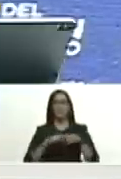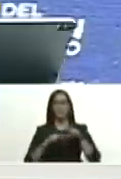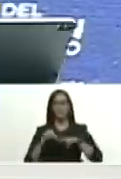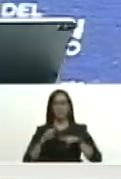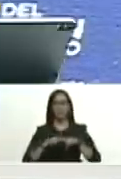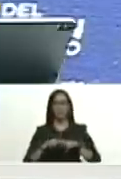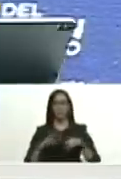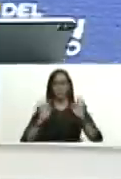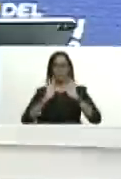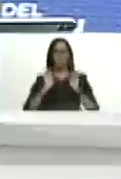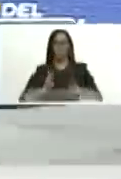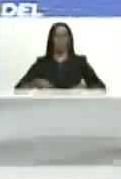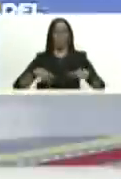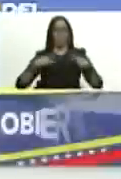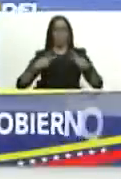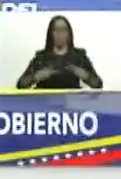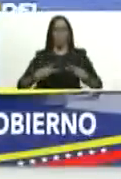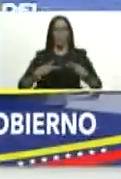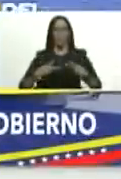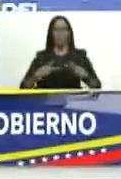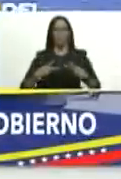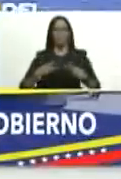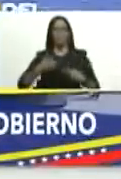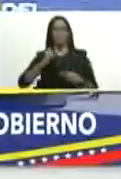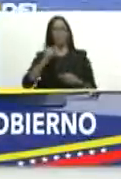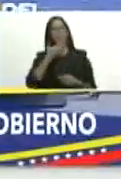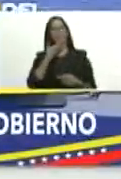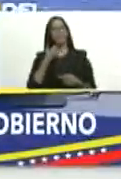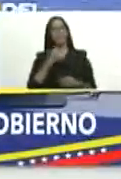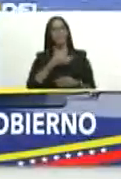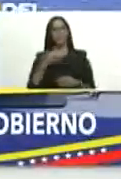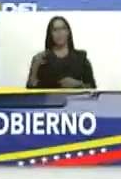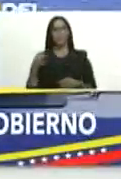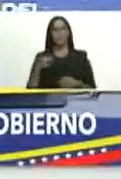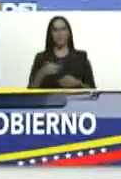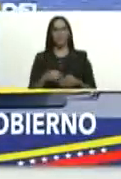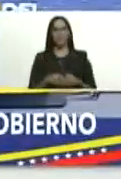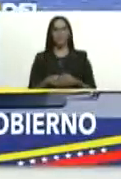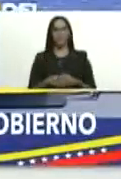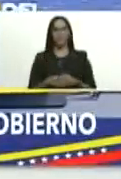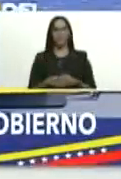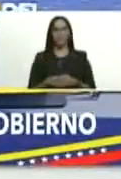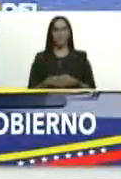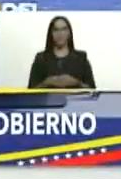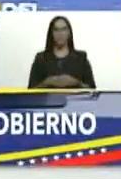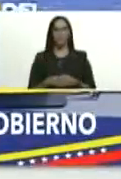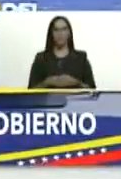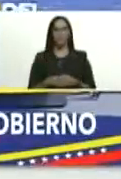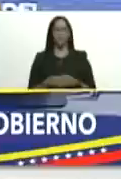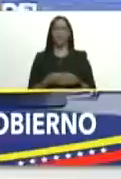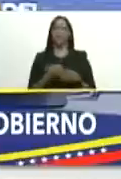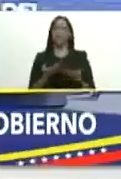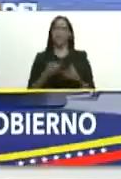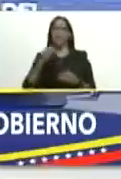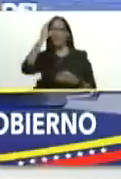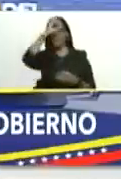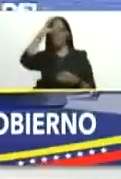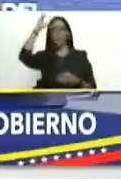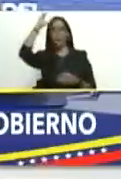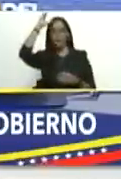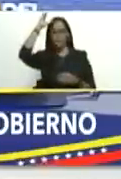método nuevo. Hay que perfeccionarlo. Perfeccionarlo en la capacidad